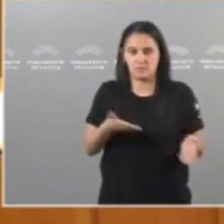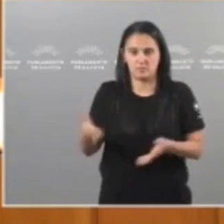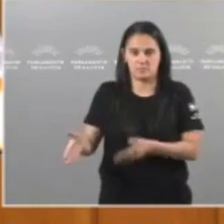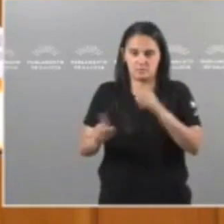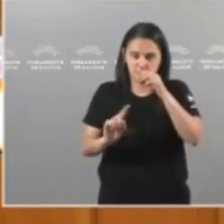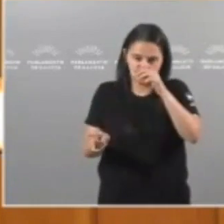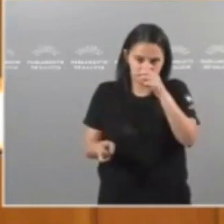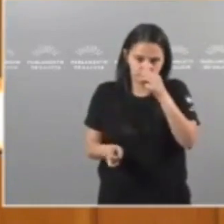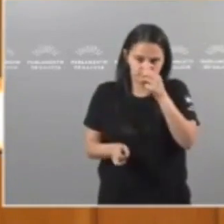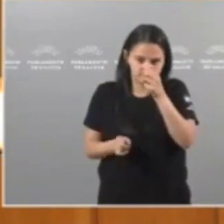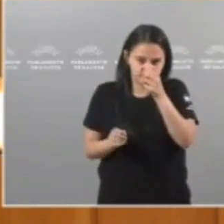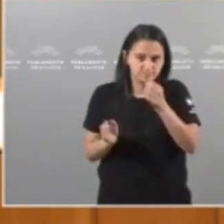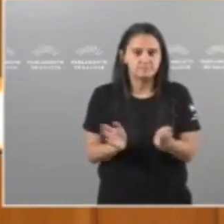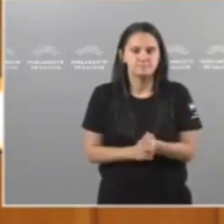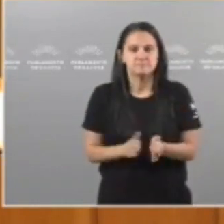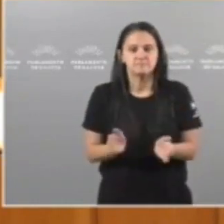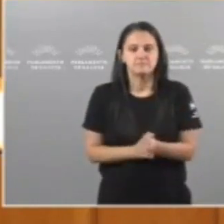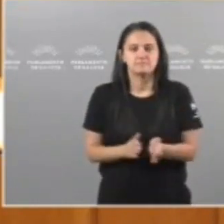recibiu tampouco.